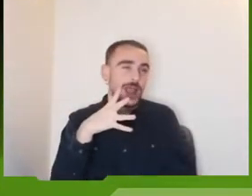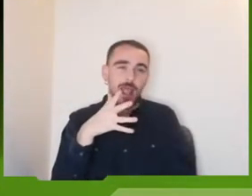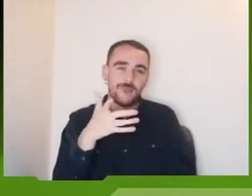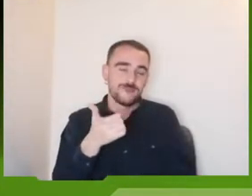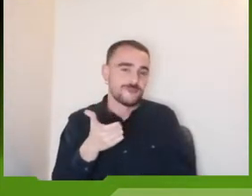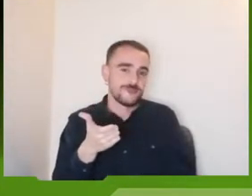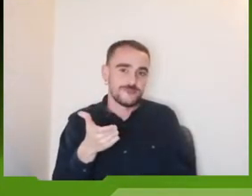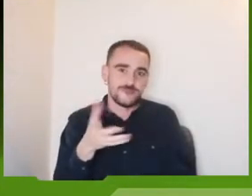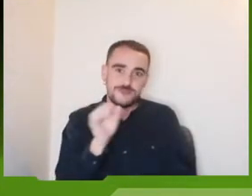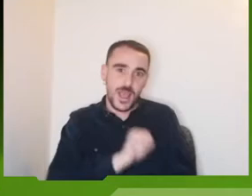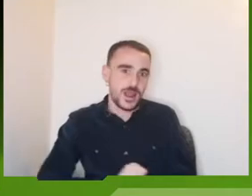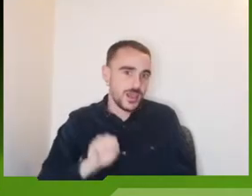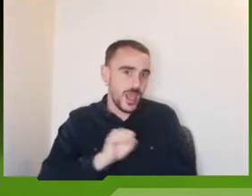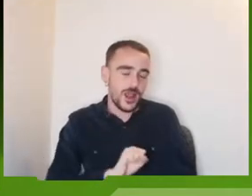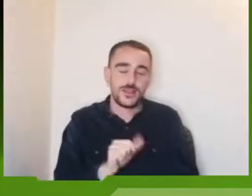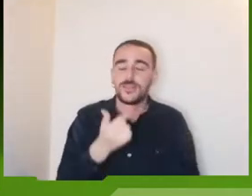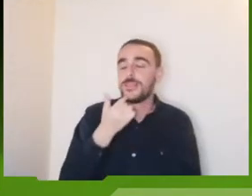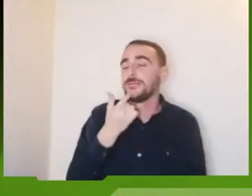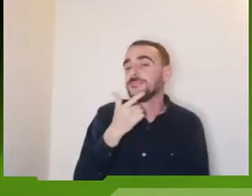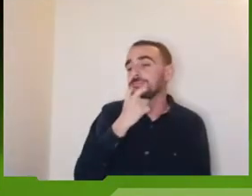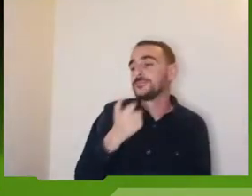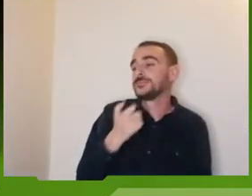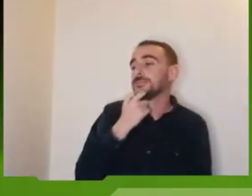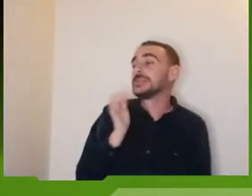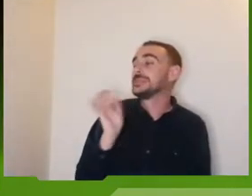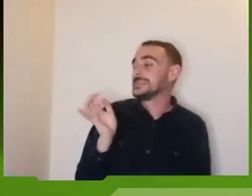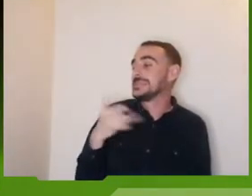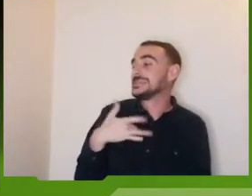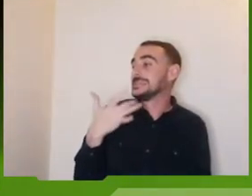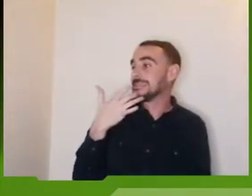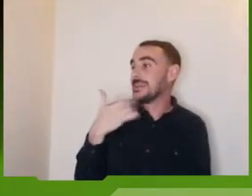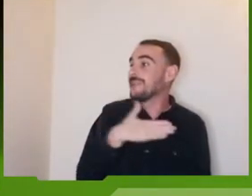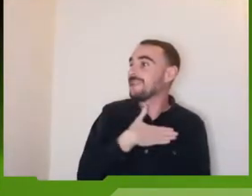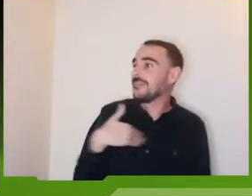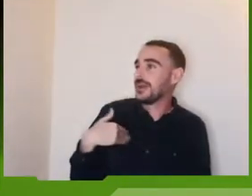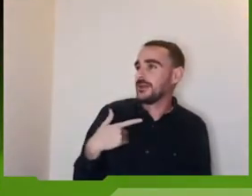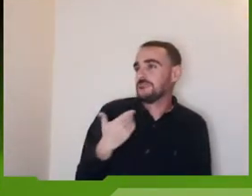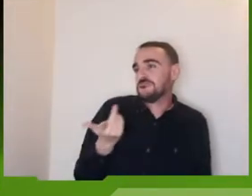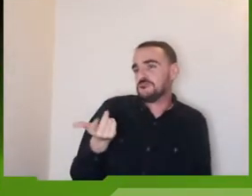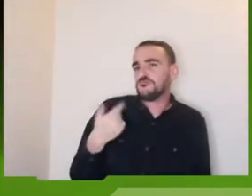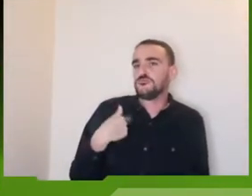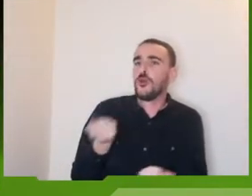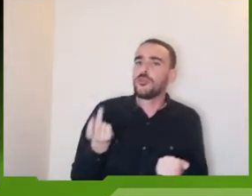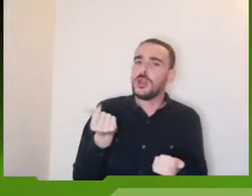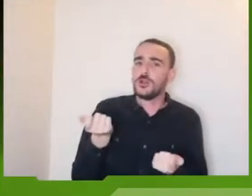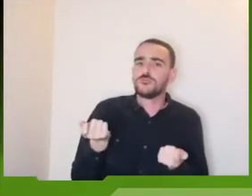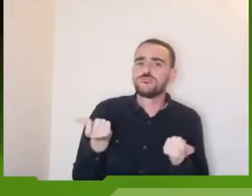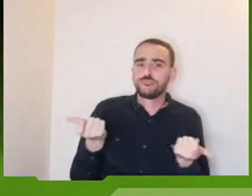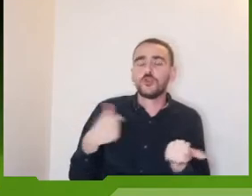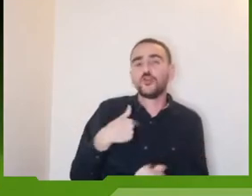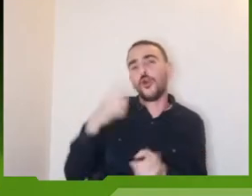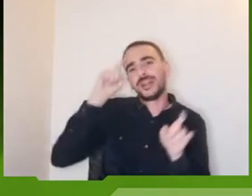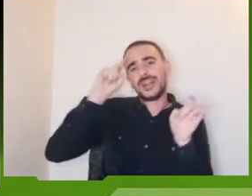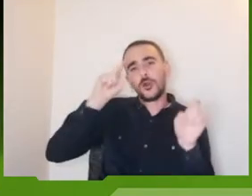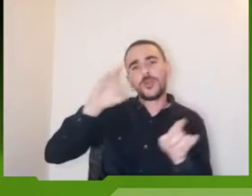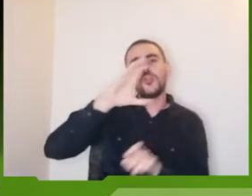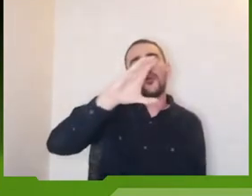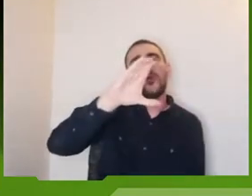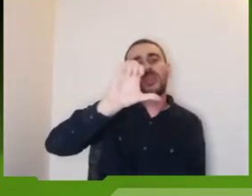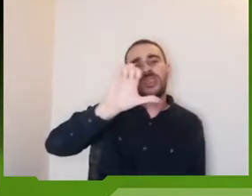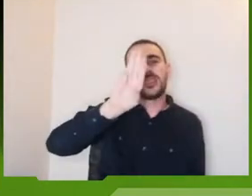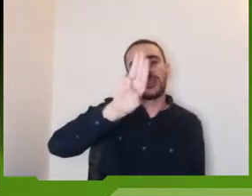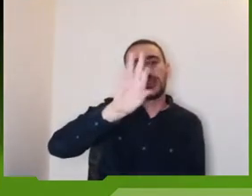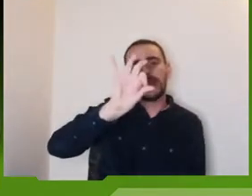si queréis gastaros pasta, recomiendo Deseps. No sé cómo es Deseps en castellano. Yo me sé el